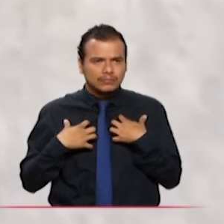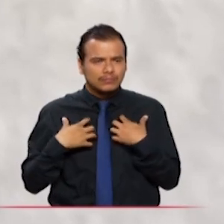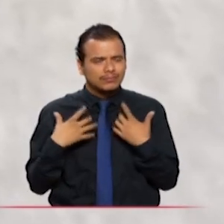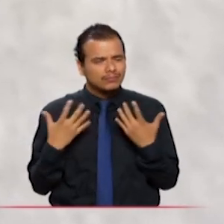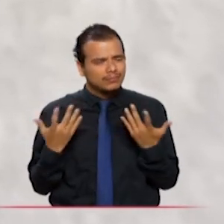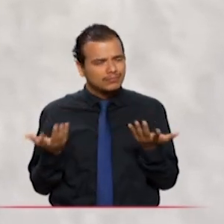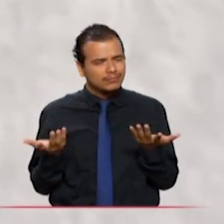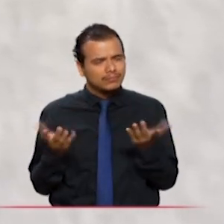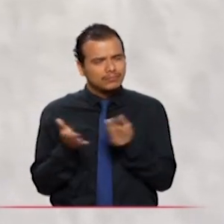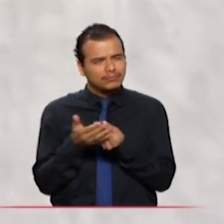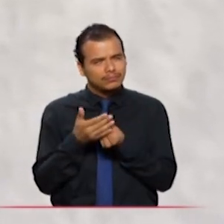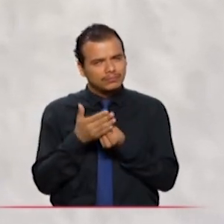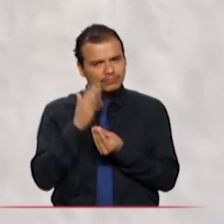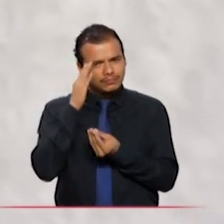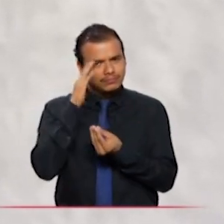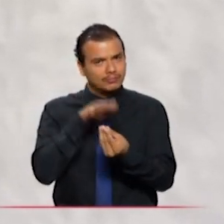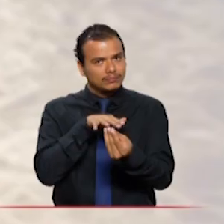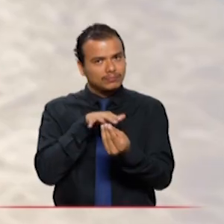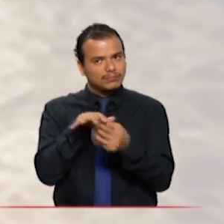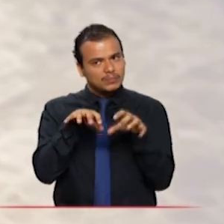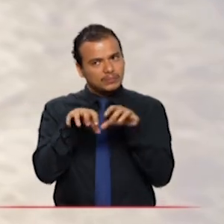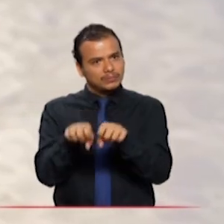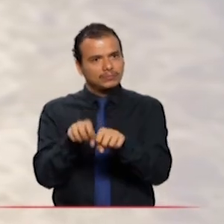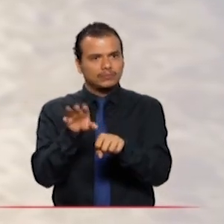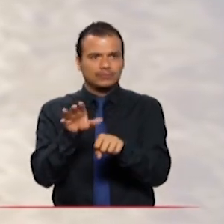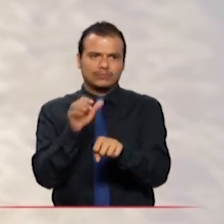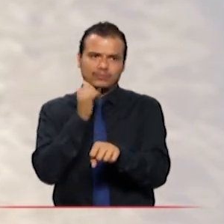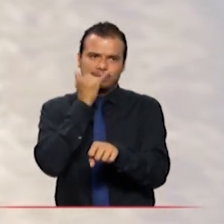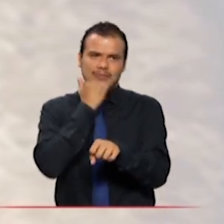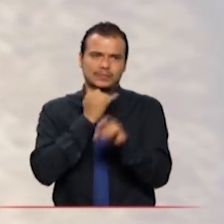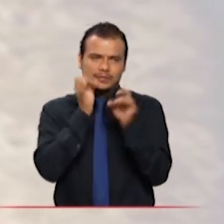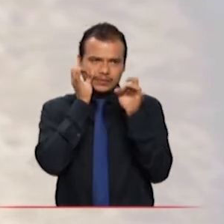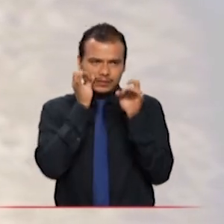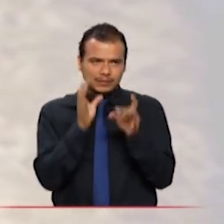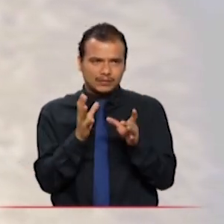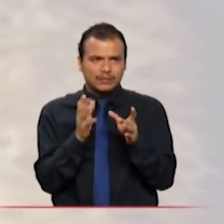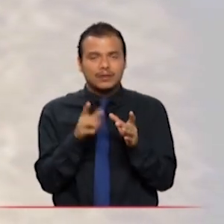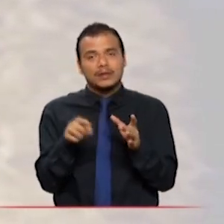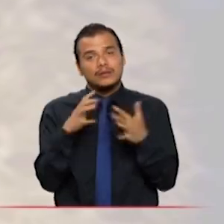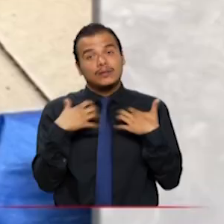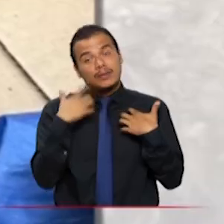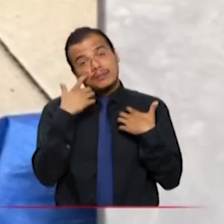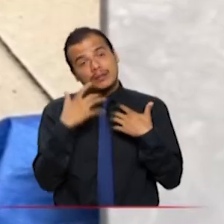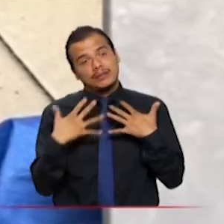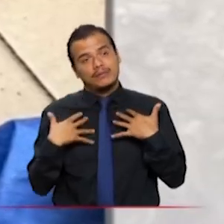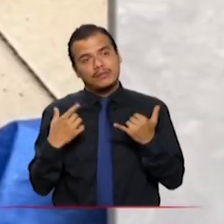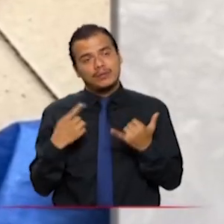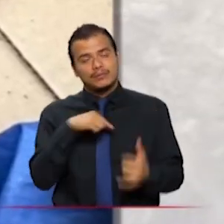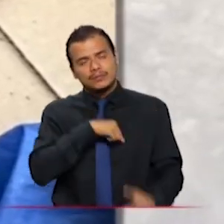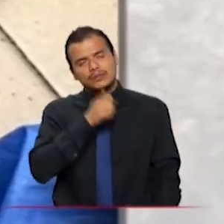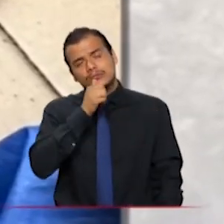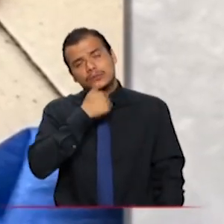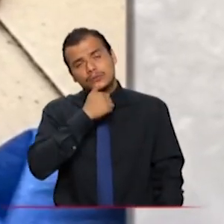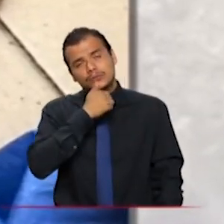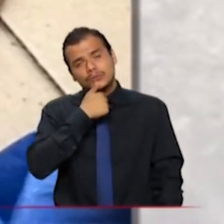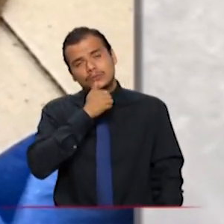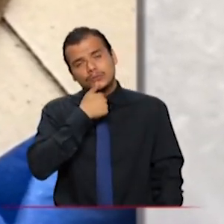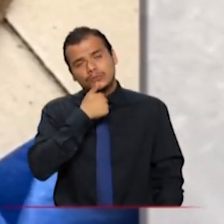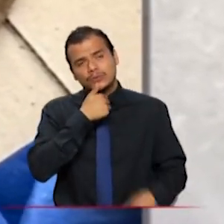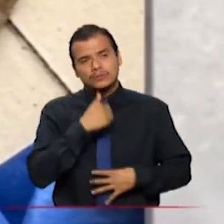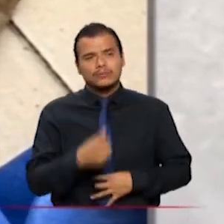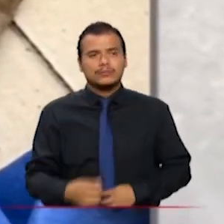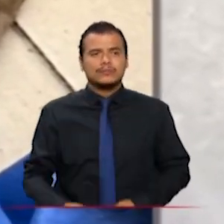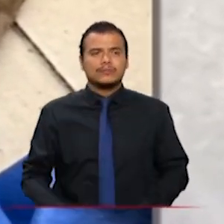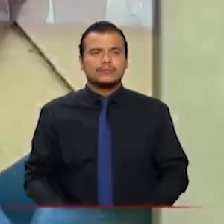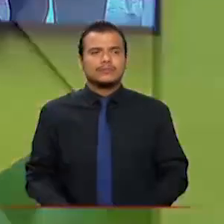el tráfico ilegal puede tener sobre ellos. Y aunque los animales parezcan felices, generalmente mantienen en estado de